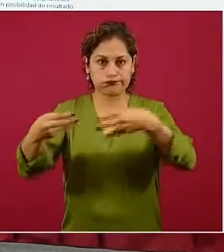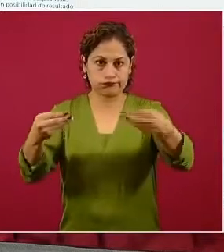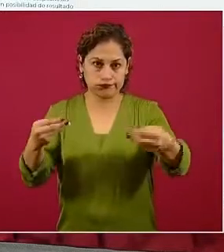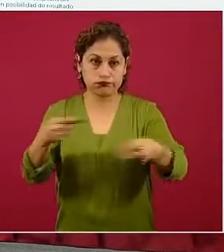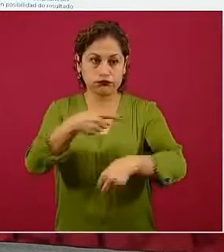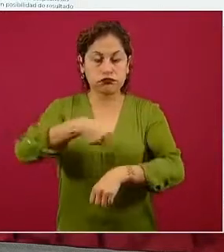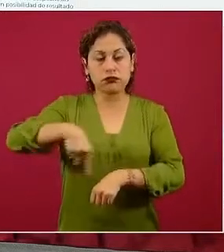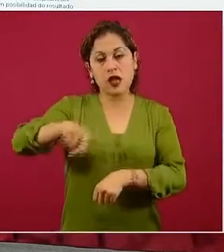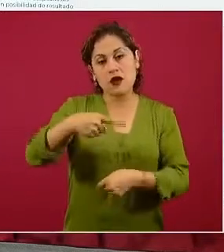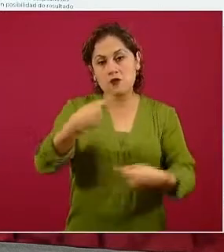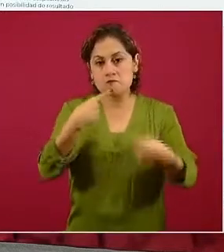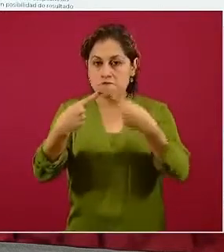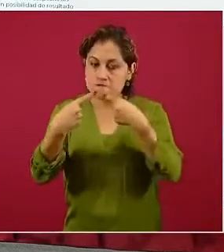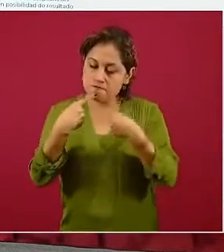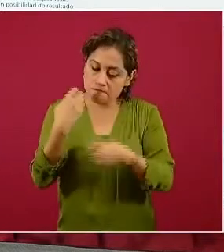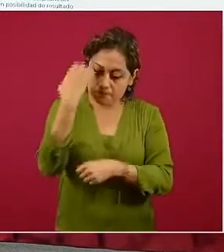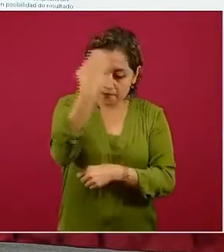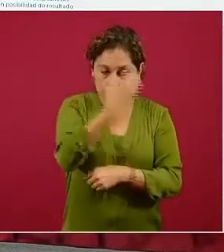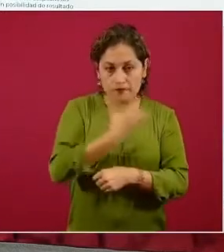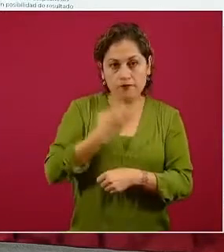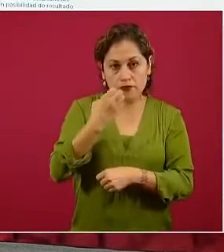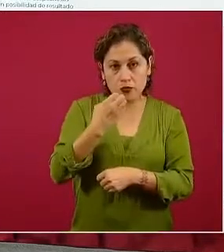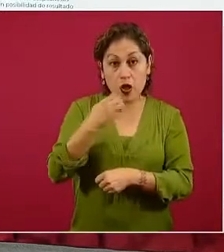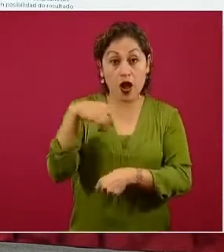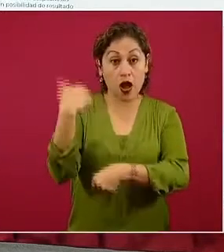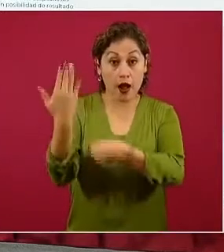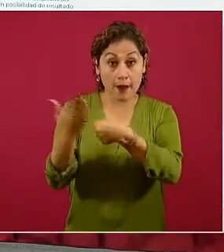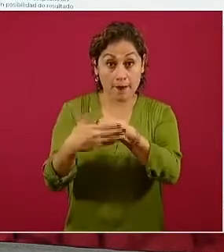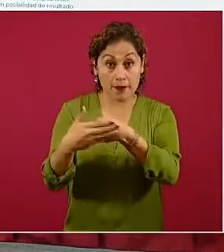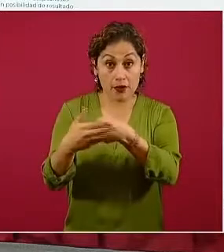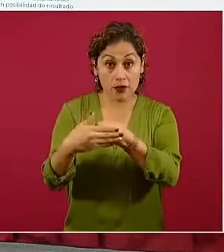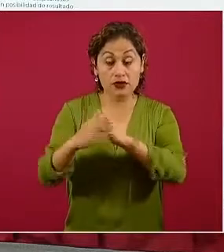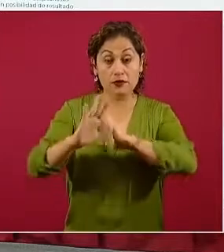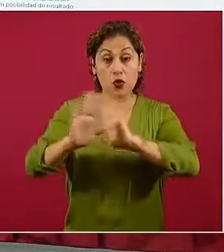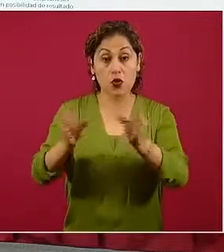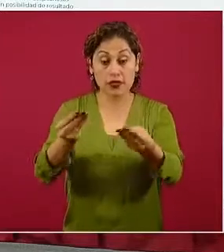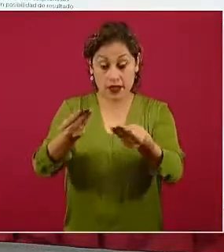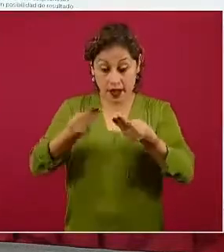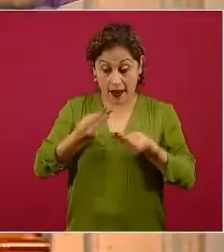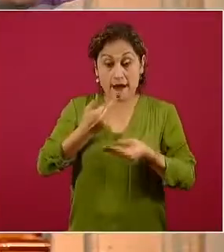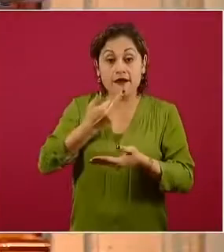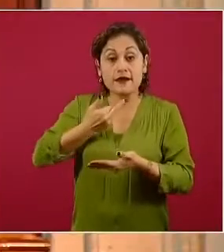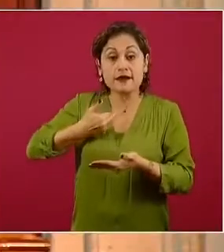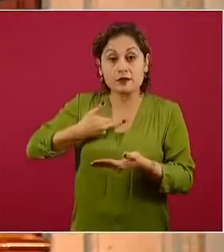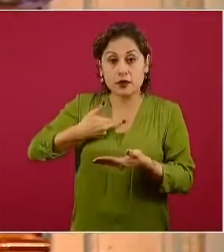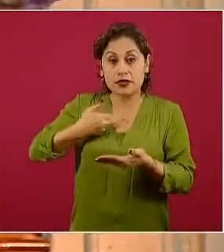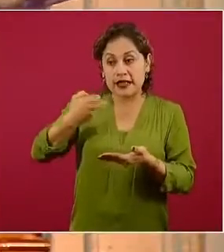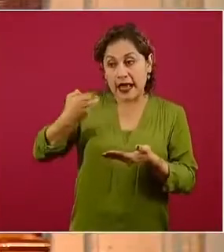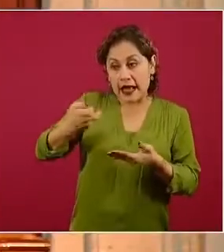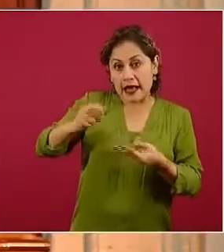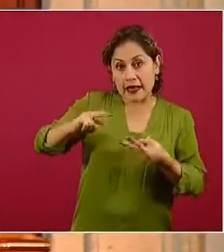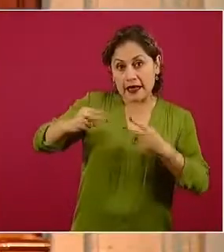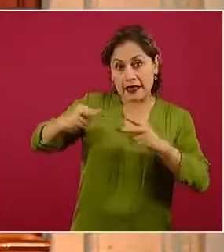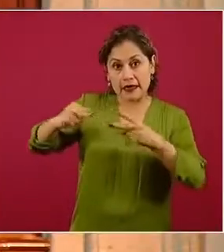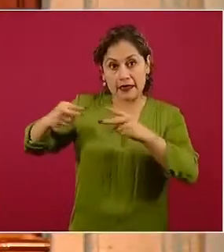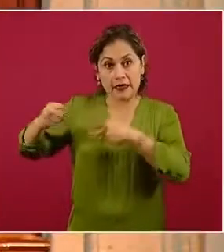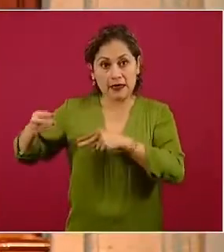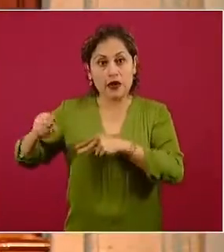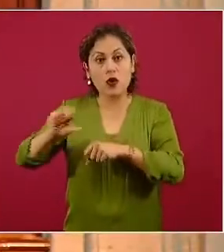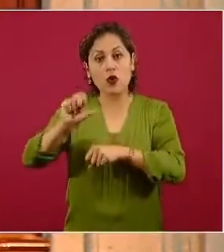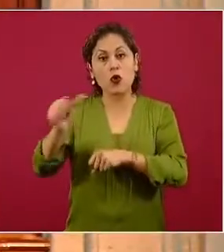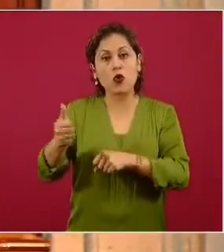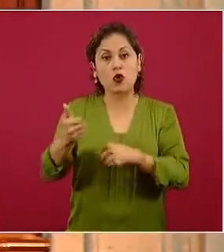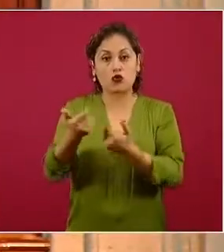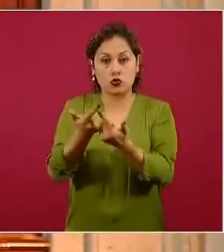medida que esto vaya avanzando y cuando tengamos la finalización de estos procesos, todos estos otros 3 grupos que no son